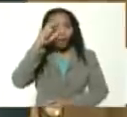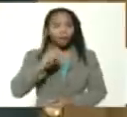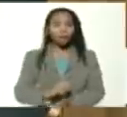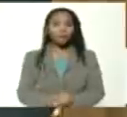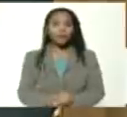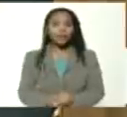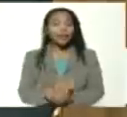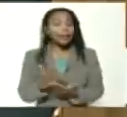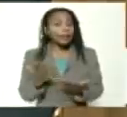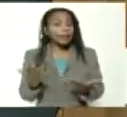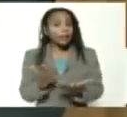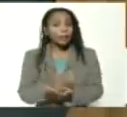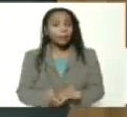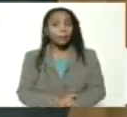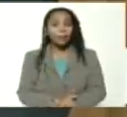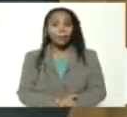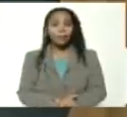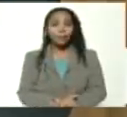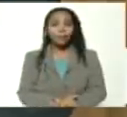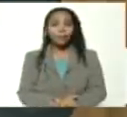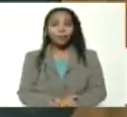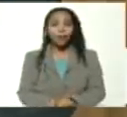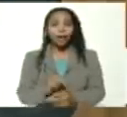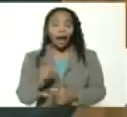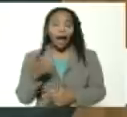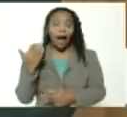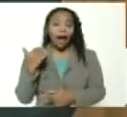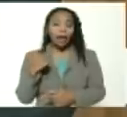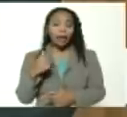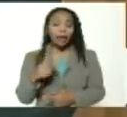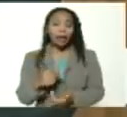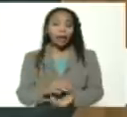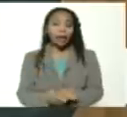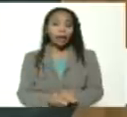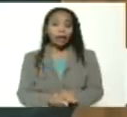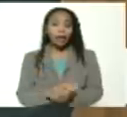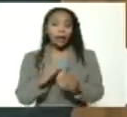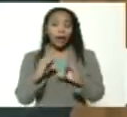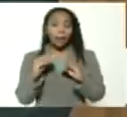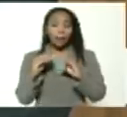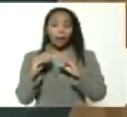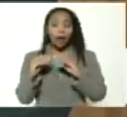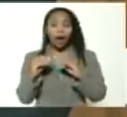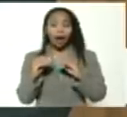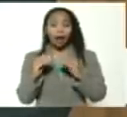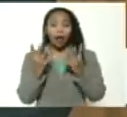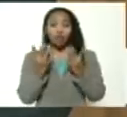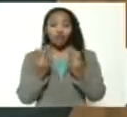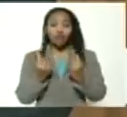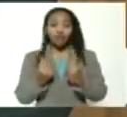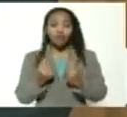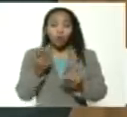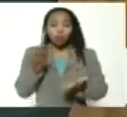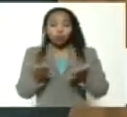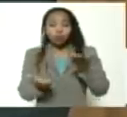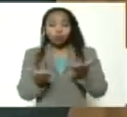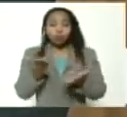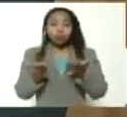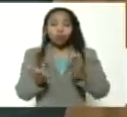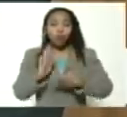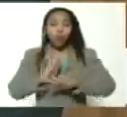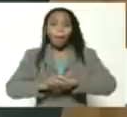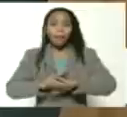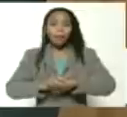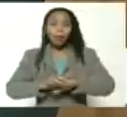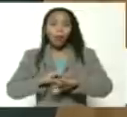que era menester no solamente hablar en cifras, en balance de lo hecho